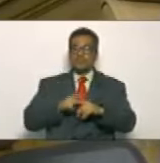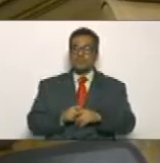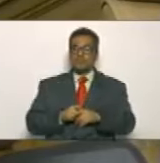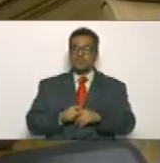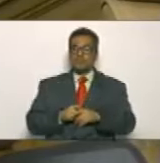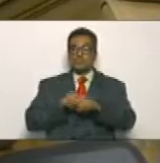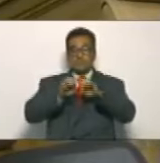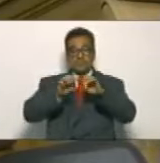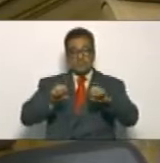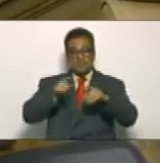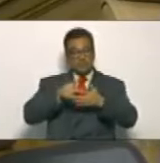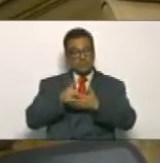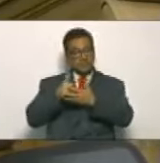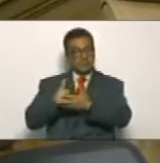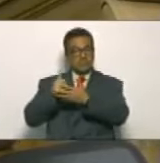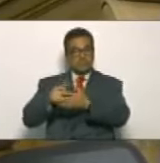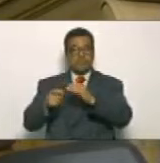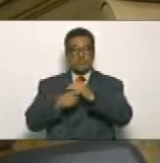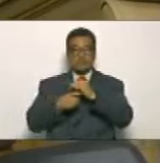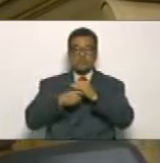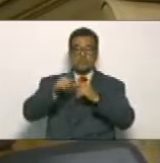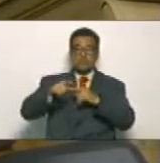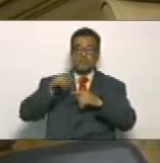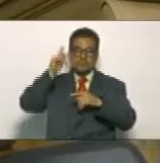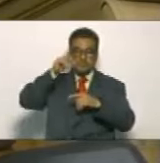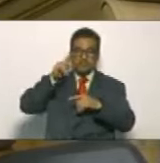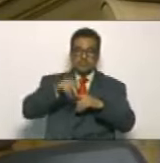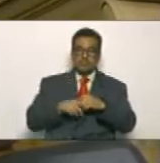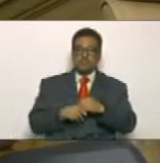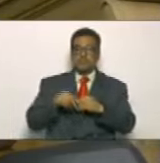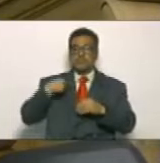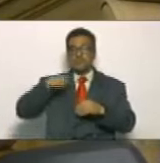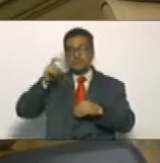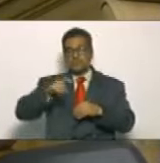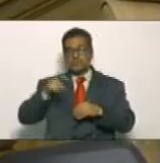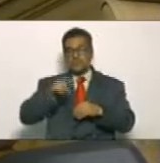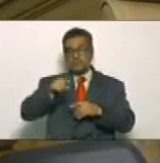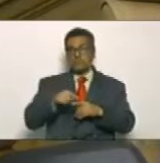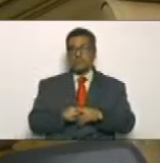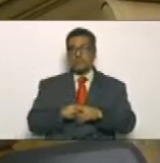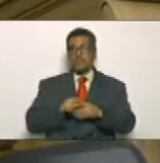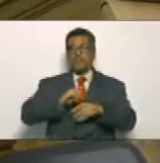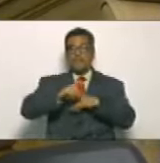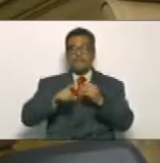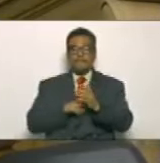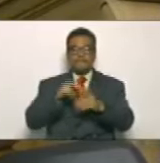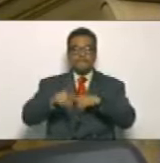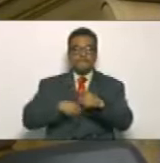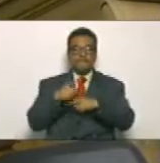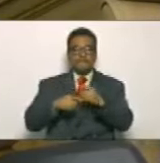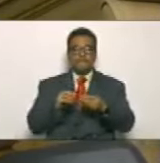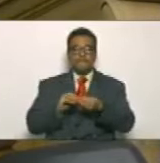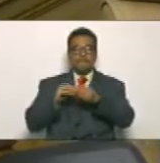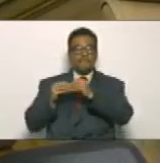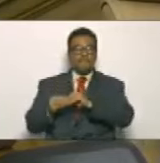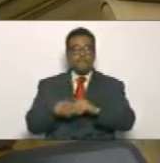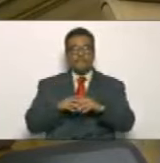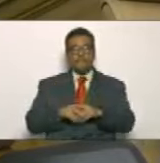para la dotación de ayudas técnicas y material pedagógico que sean requeridas para completar los procesos de